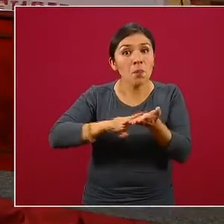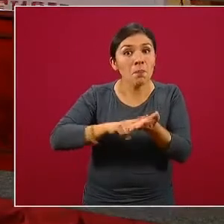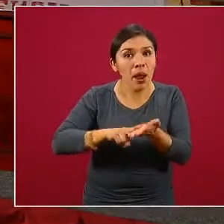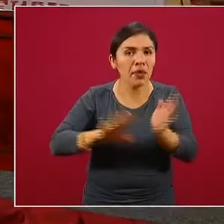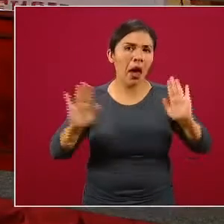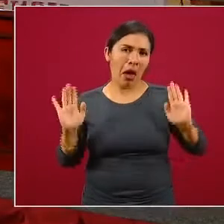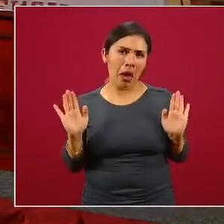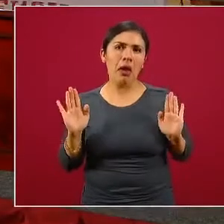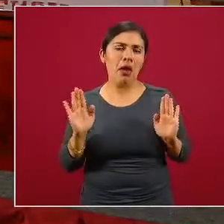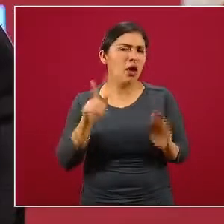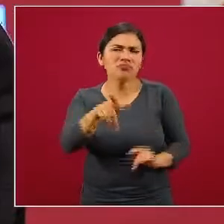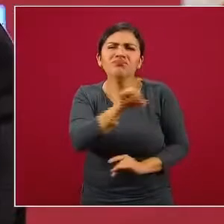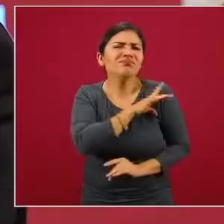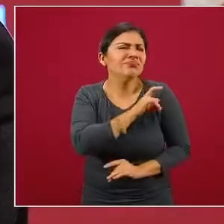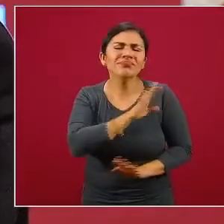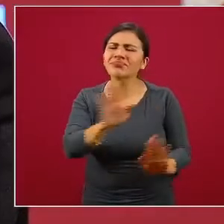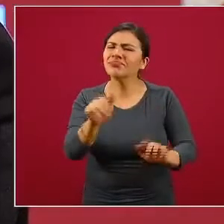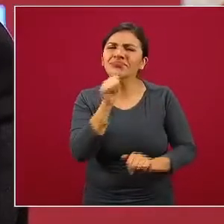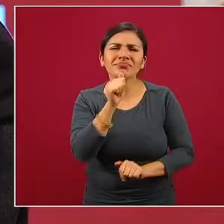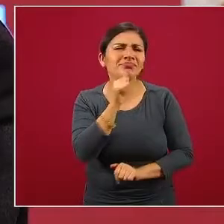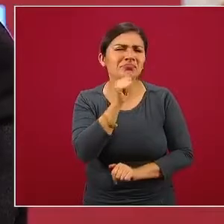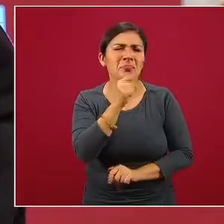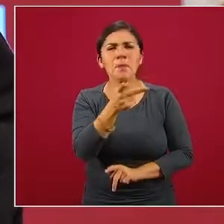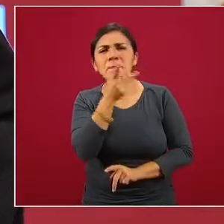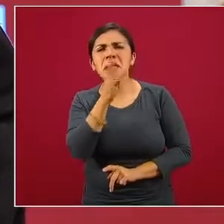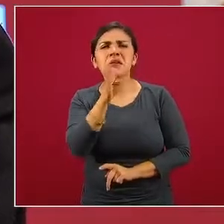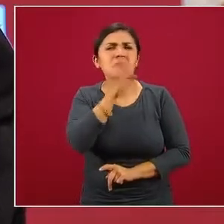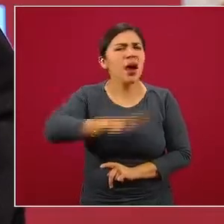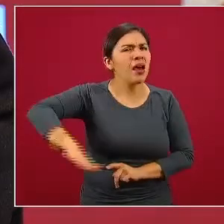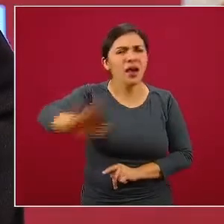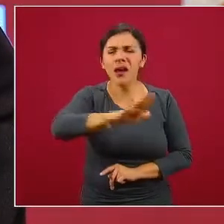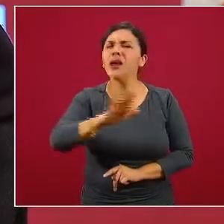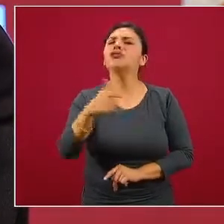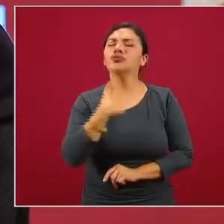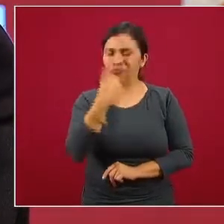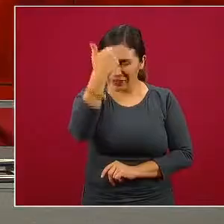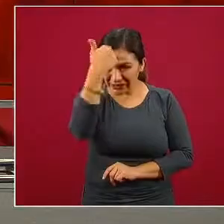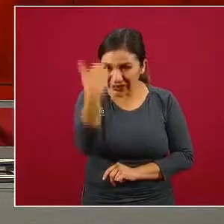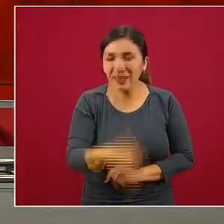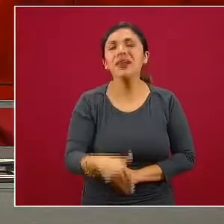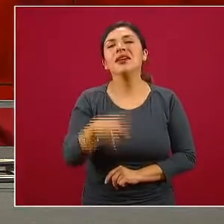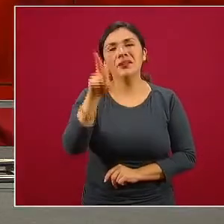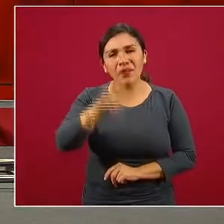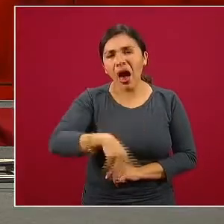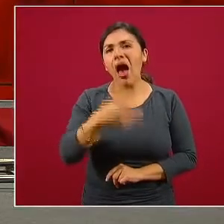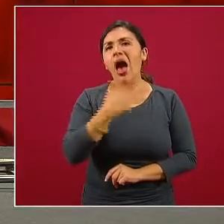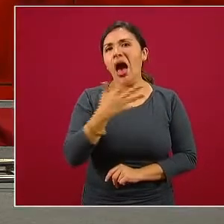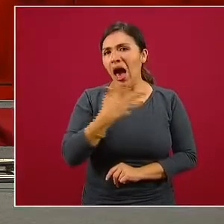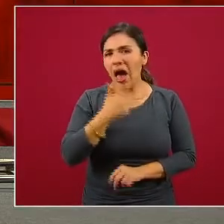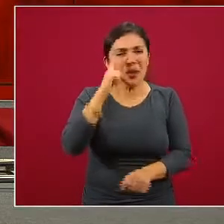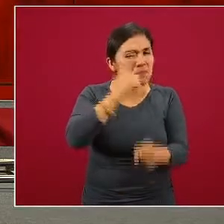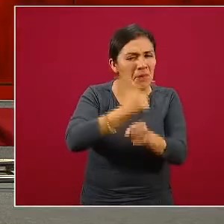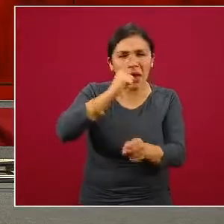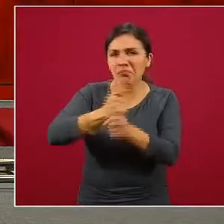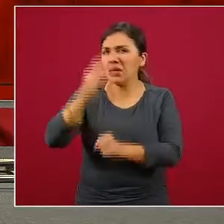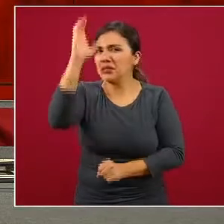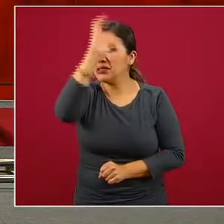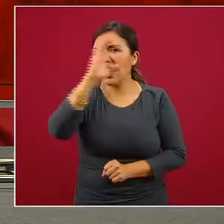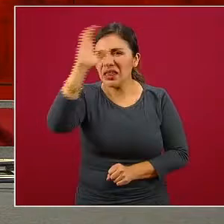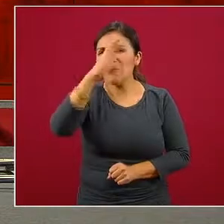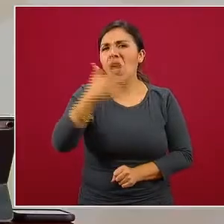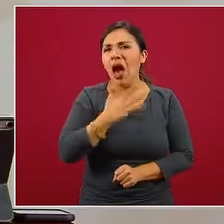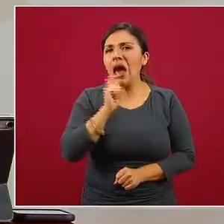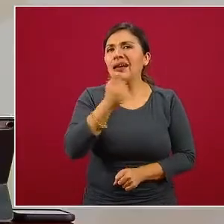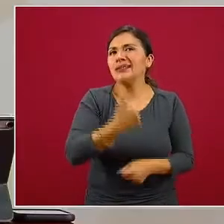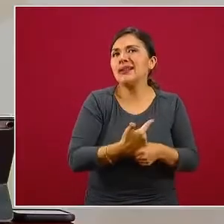no teman madres y padres de familia, estamos conscientes de toda la evidencia científica relativa